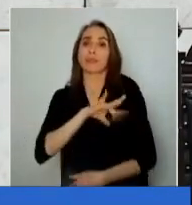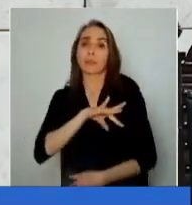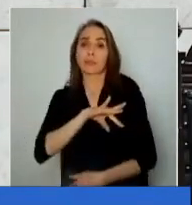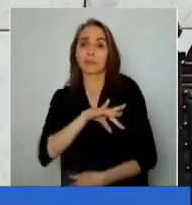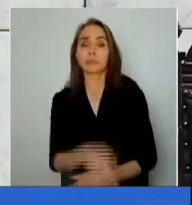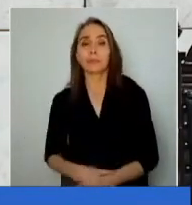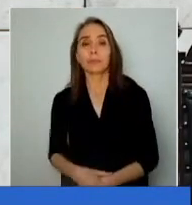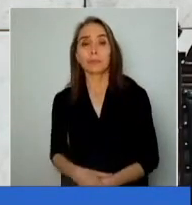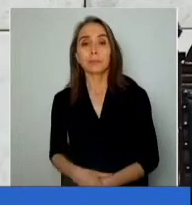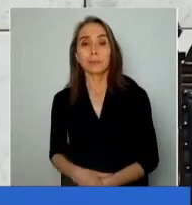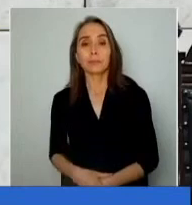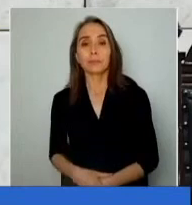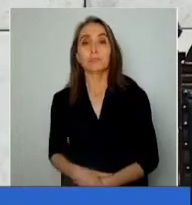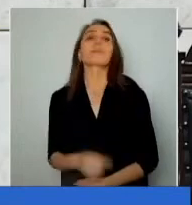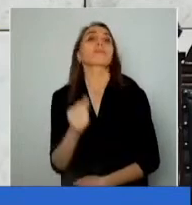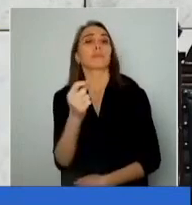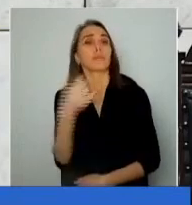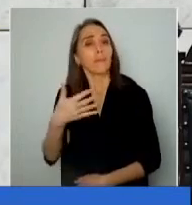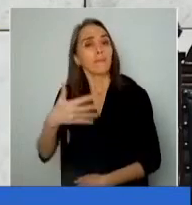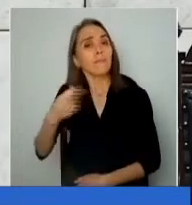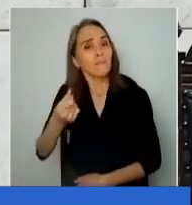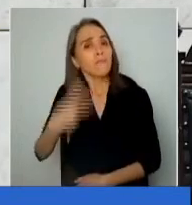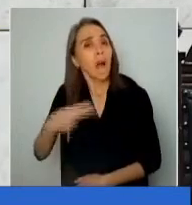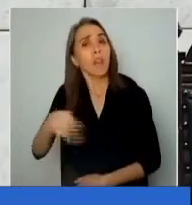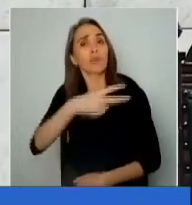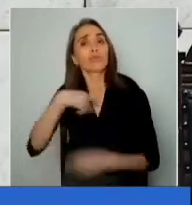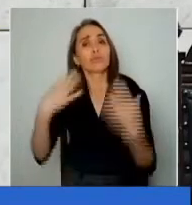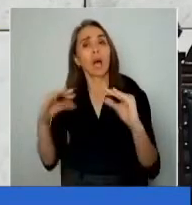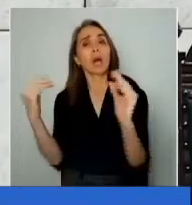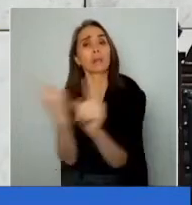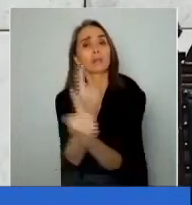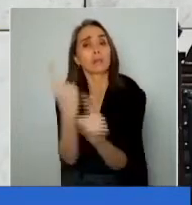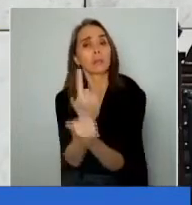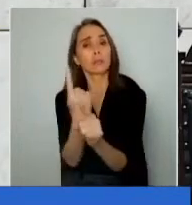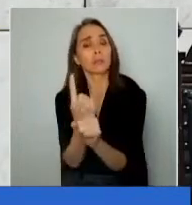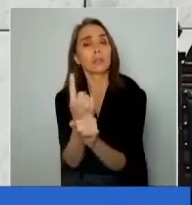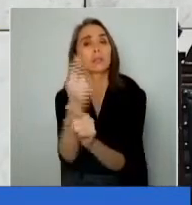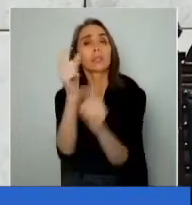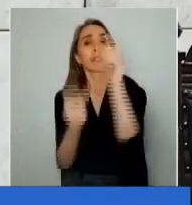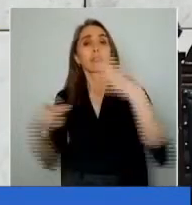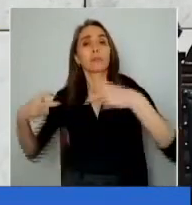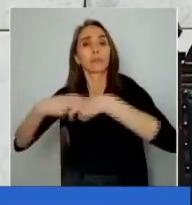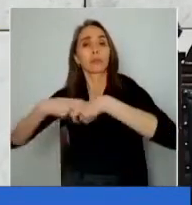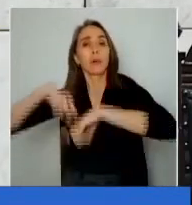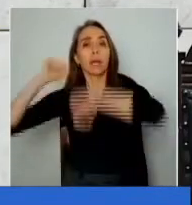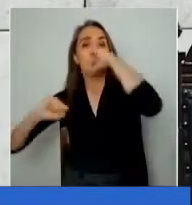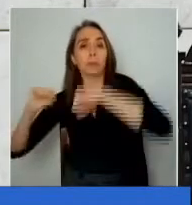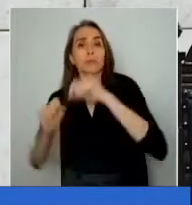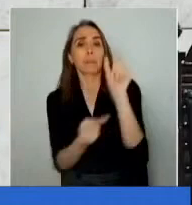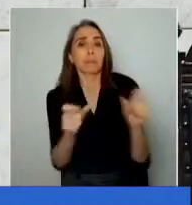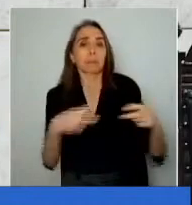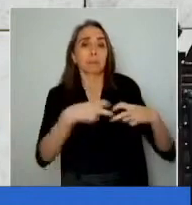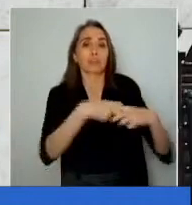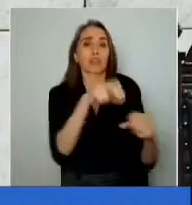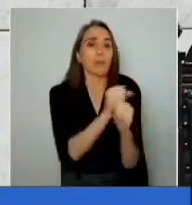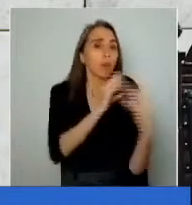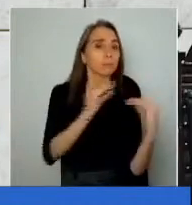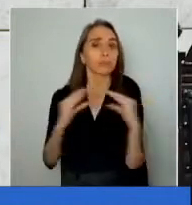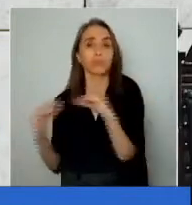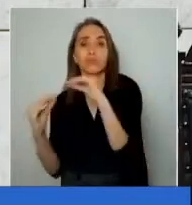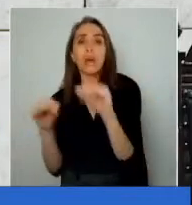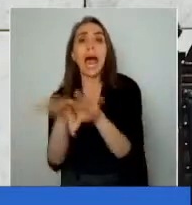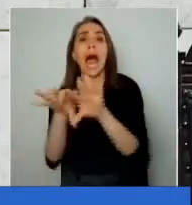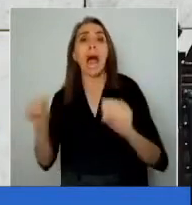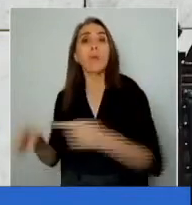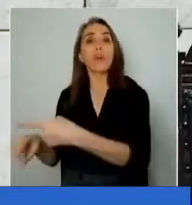valoro las conversaciones que hemos tenido con gremios empresariales y con trabajadores porque un pacto social requiere